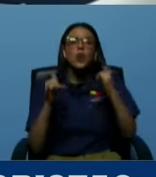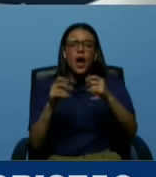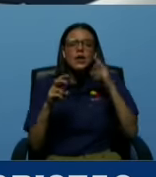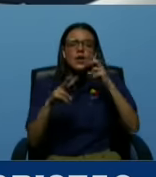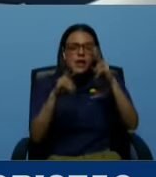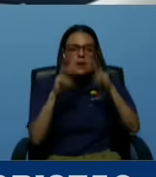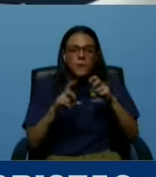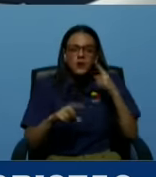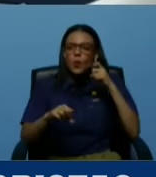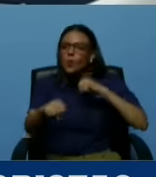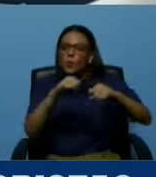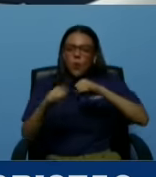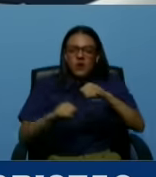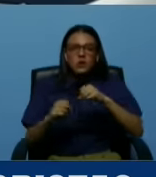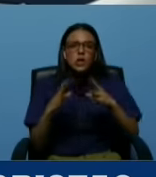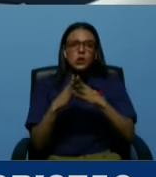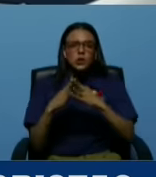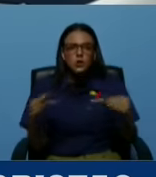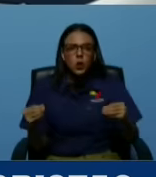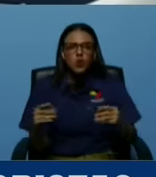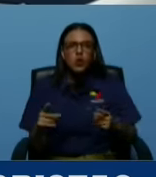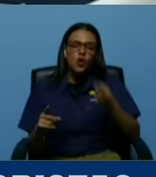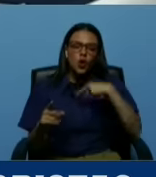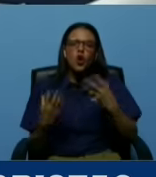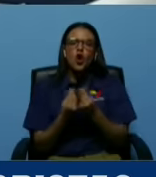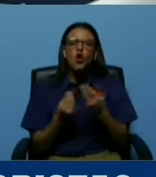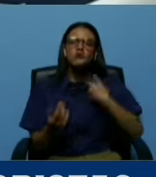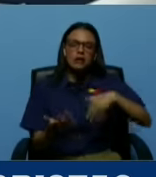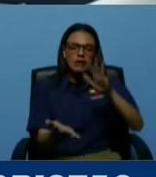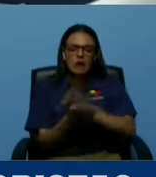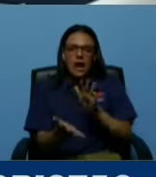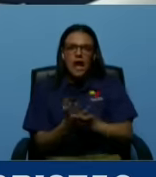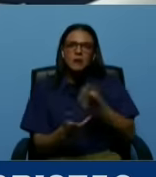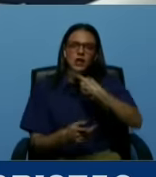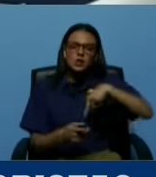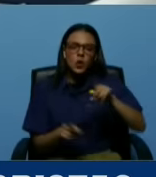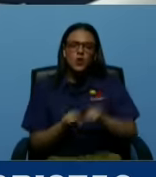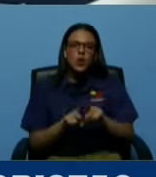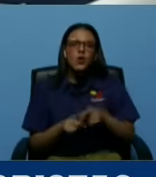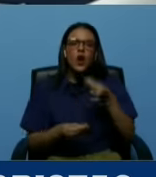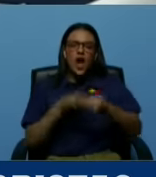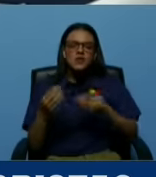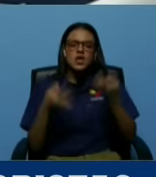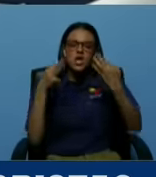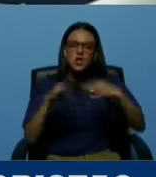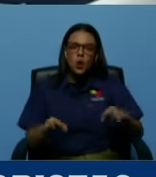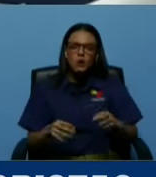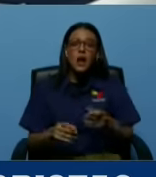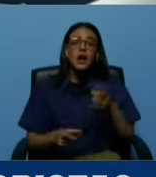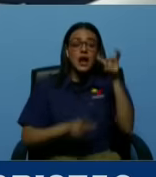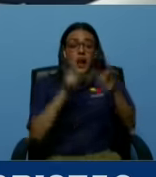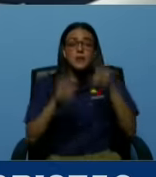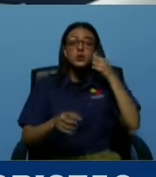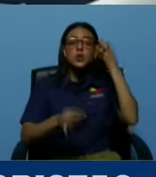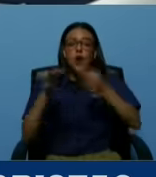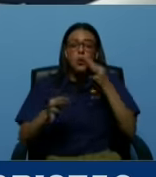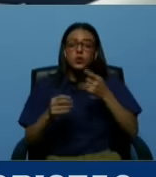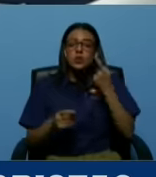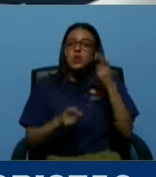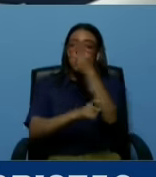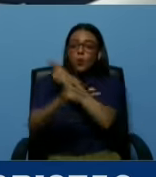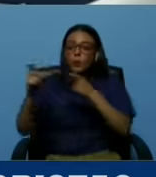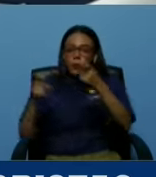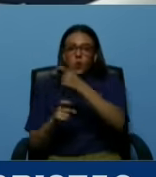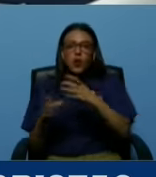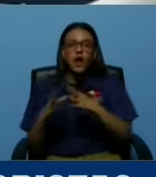está absolutamente en calma, normalizado, ha actuado la justicia y yo creo que es un punto grande a